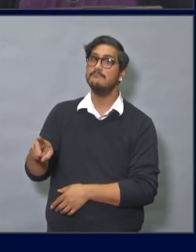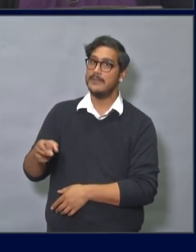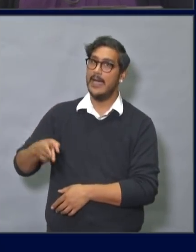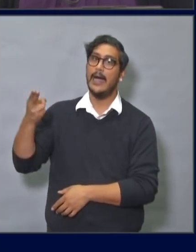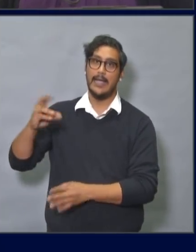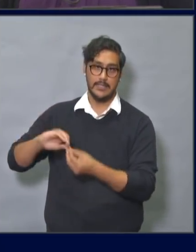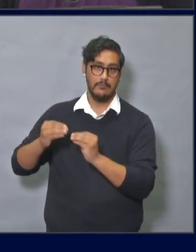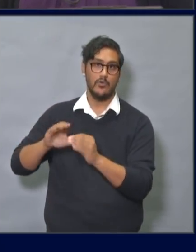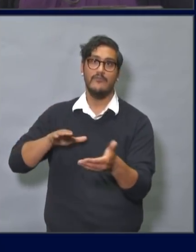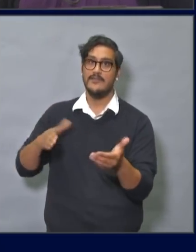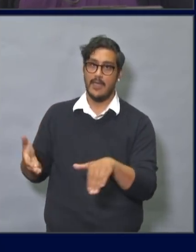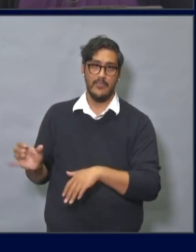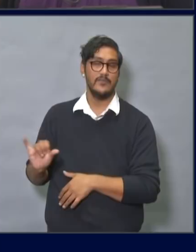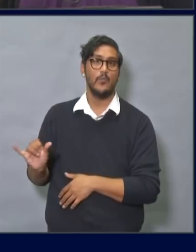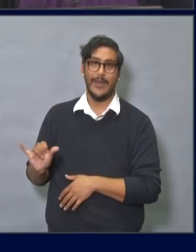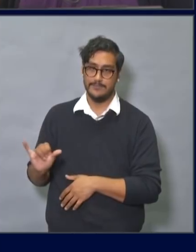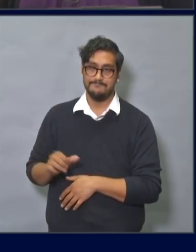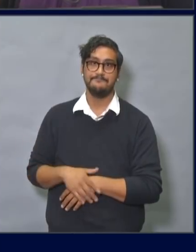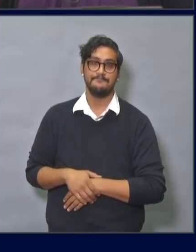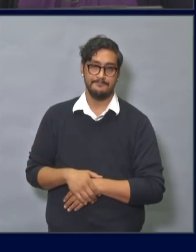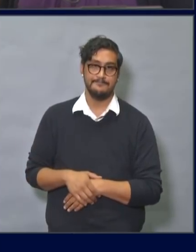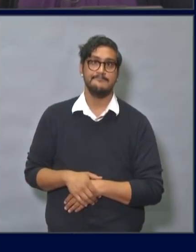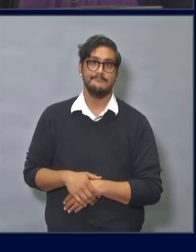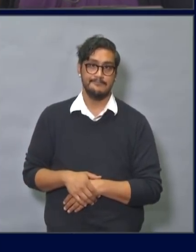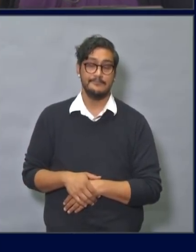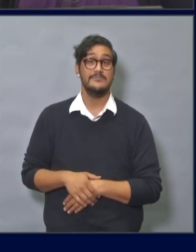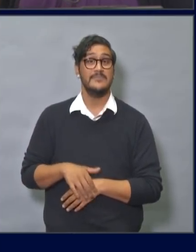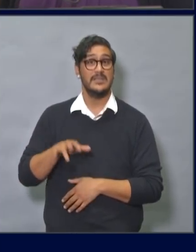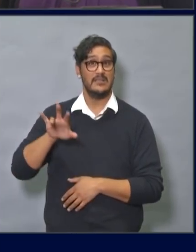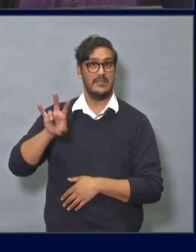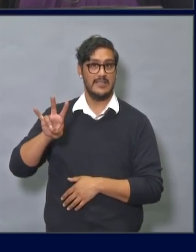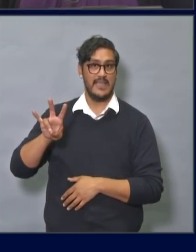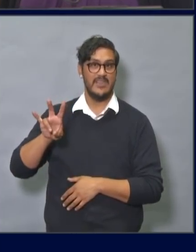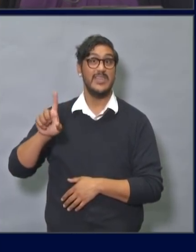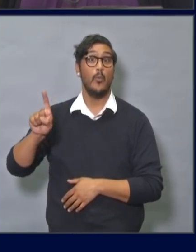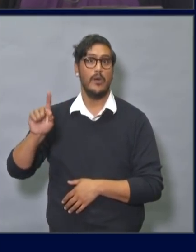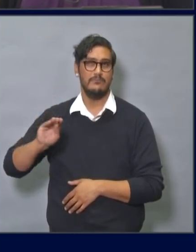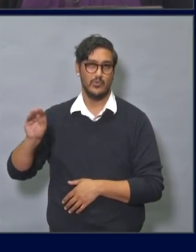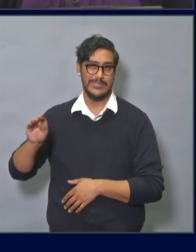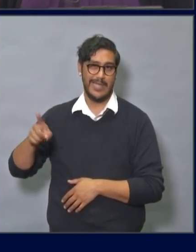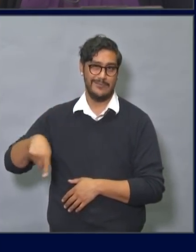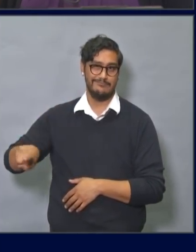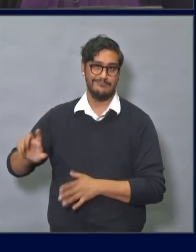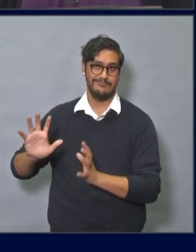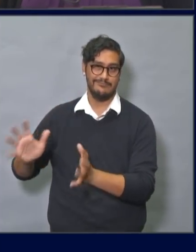de fallecimientos entre profesionales de salud, 71%.